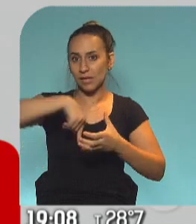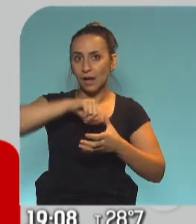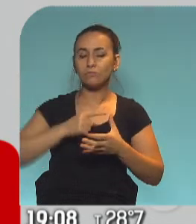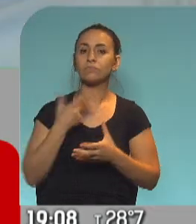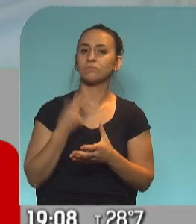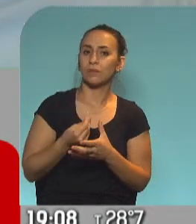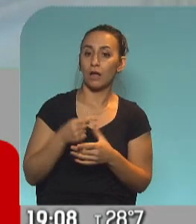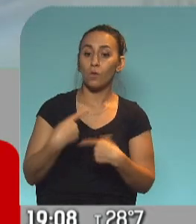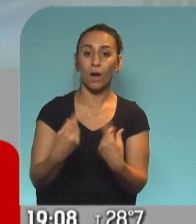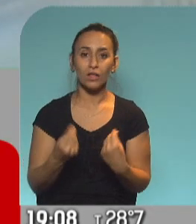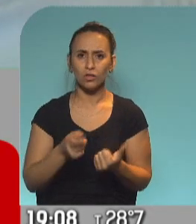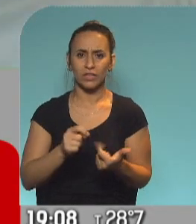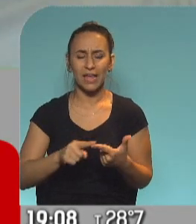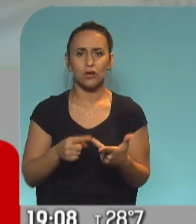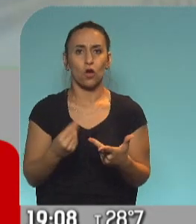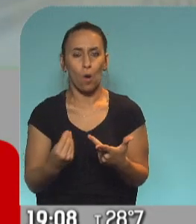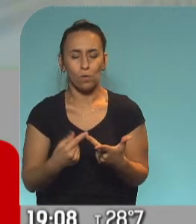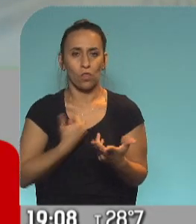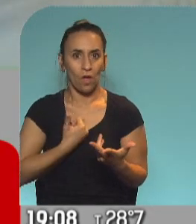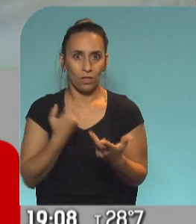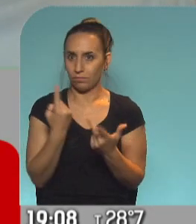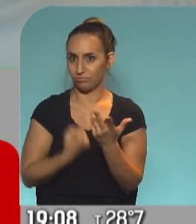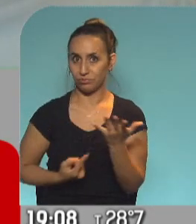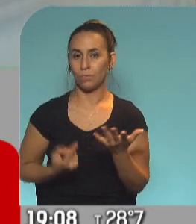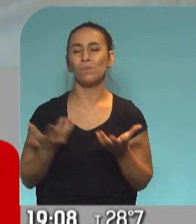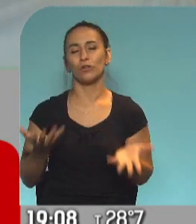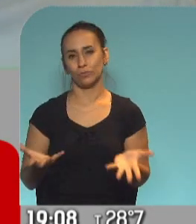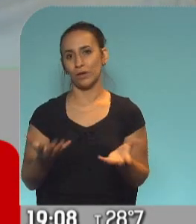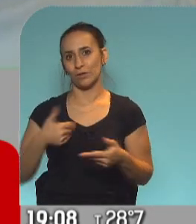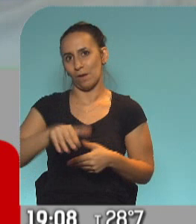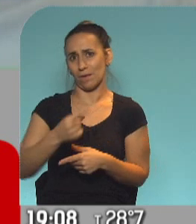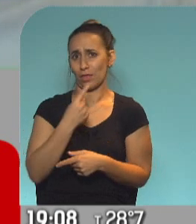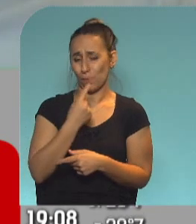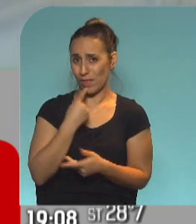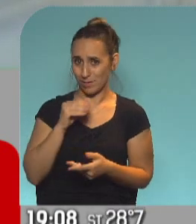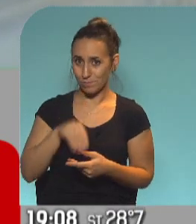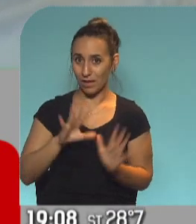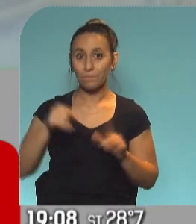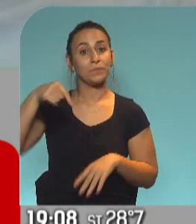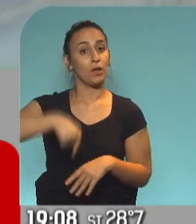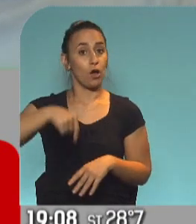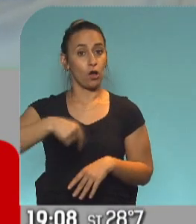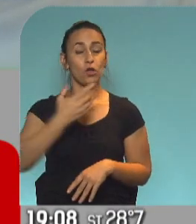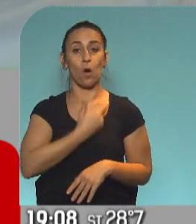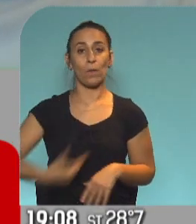Sí. Sí. No, está claro, Nico, que van a empezar a surgir nuevas dudas. Hoy Gerardo Morales, gobernador de